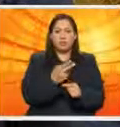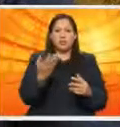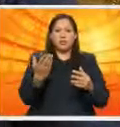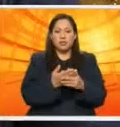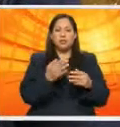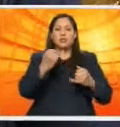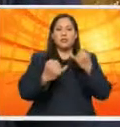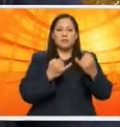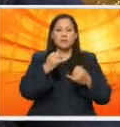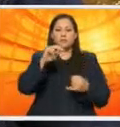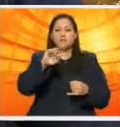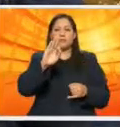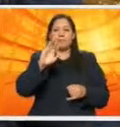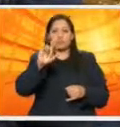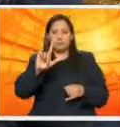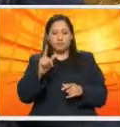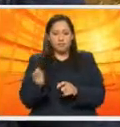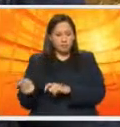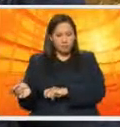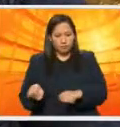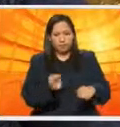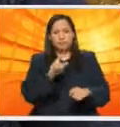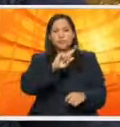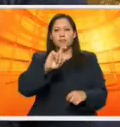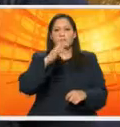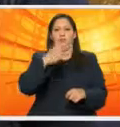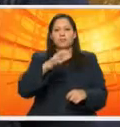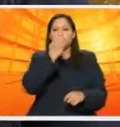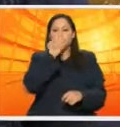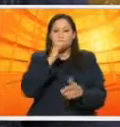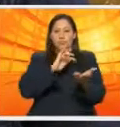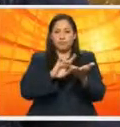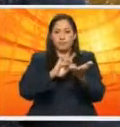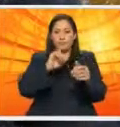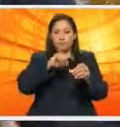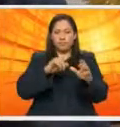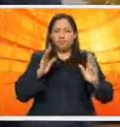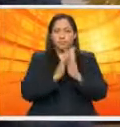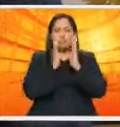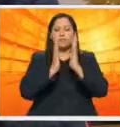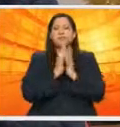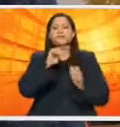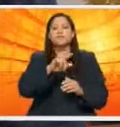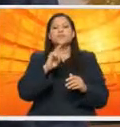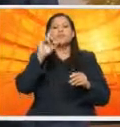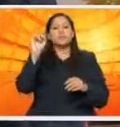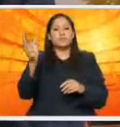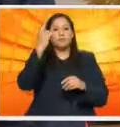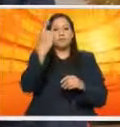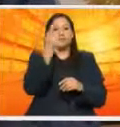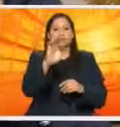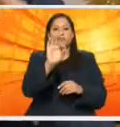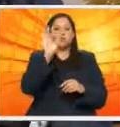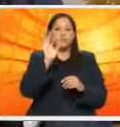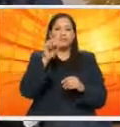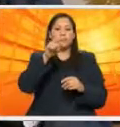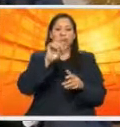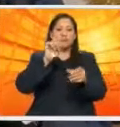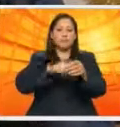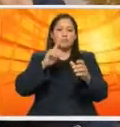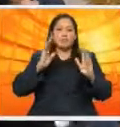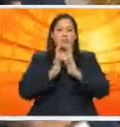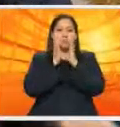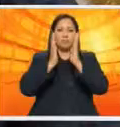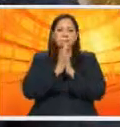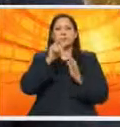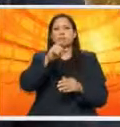NFL, donde las 110 escuelas participarán y de ahí se llevará a cabo un campeón que participará o